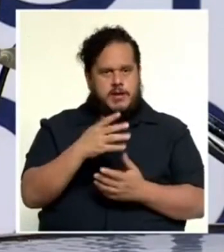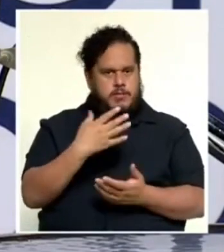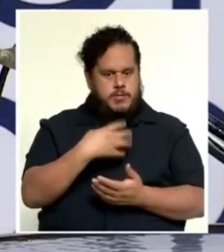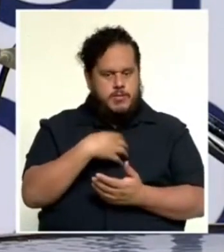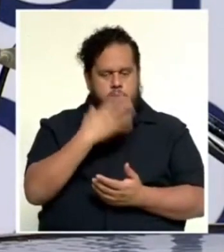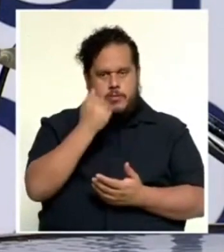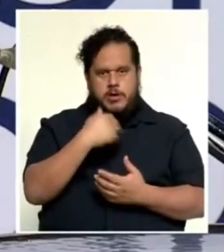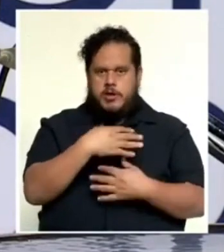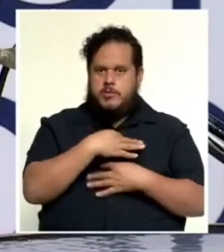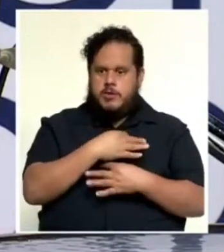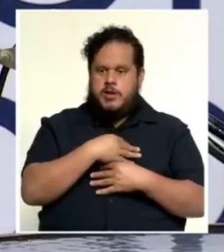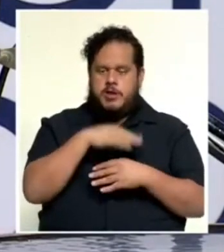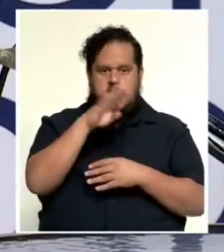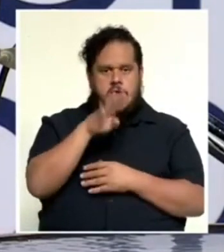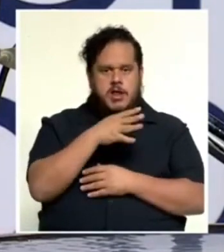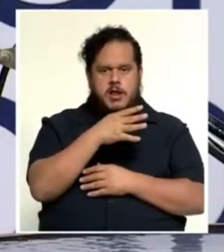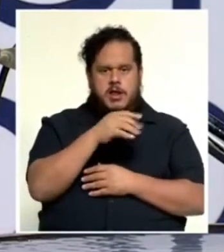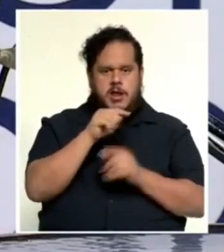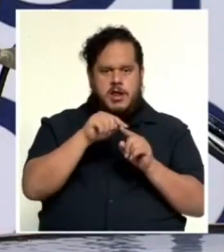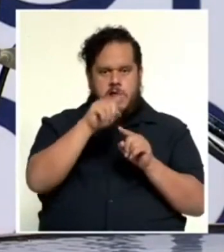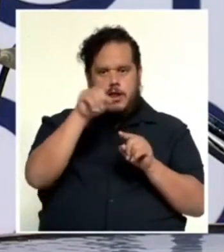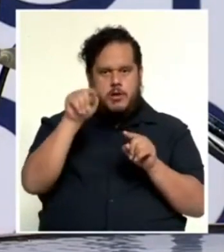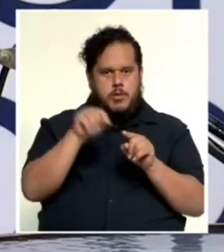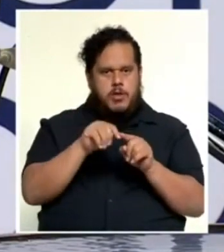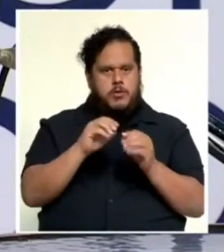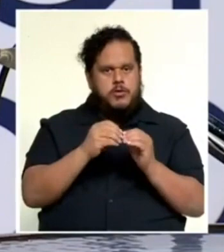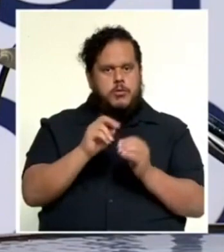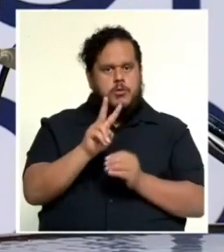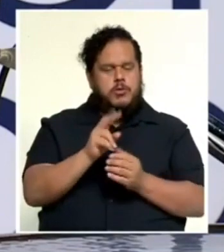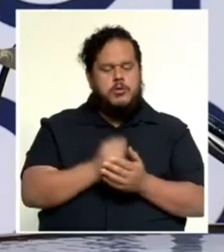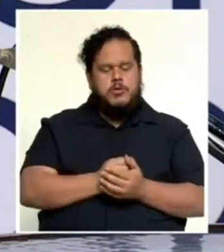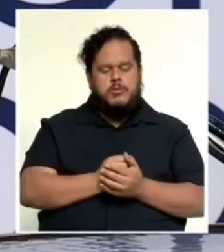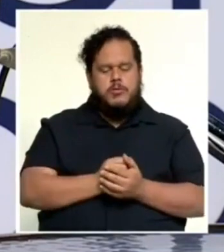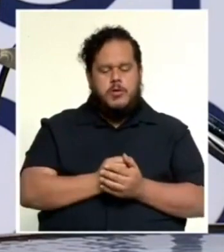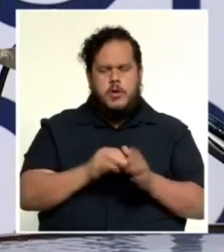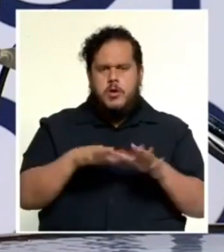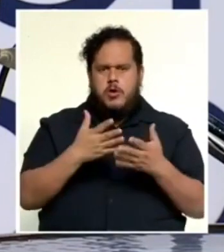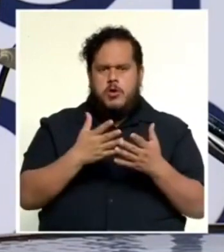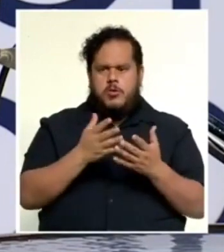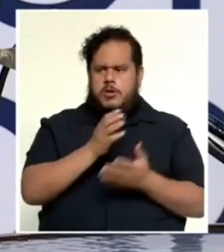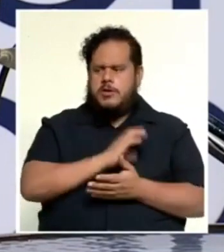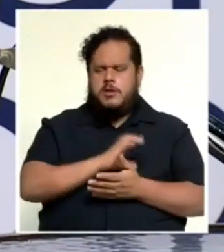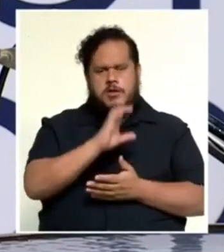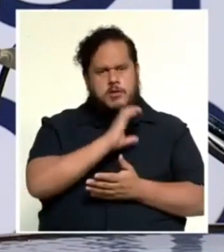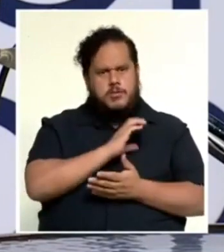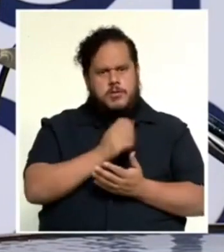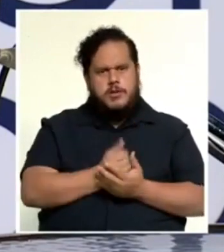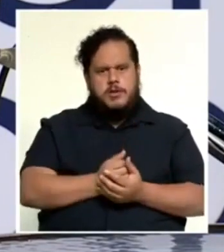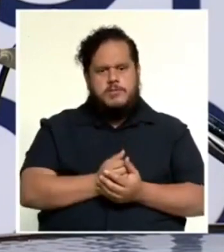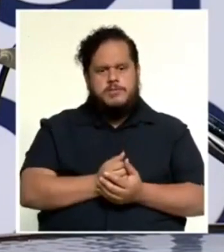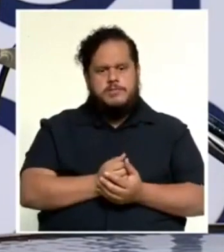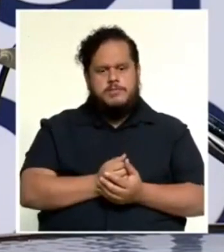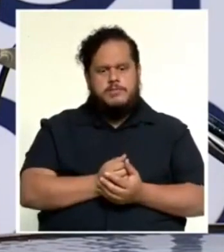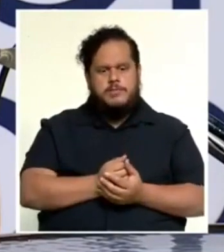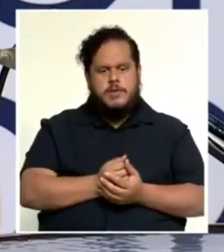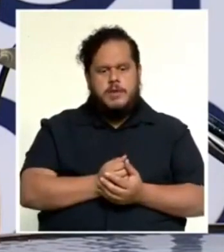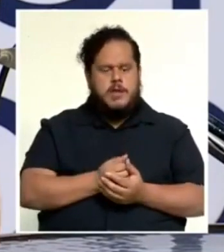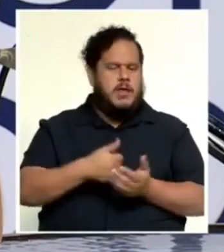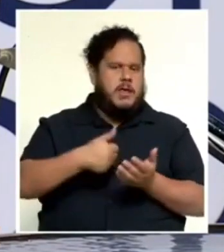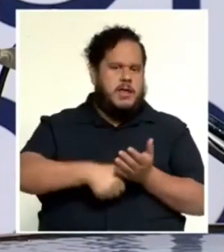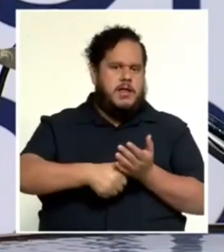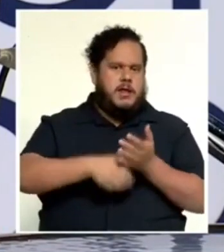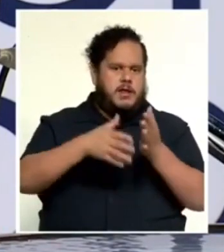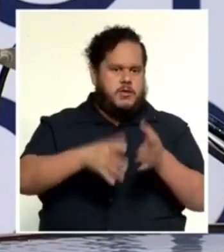muy interesante el cuadro número 2, cómo es que se comporta el